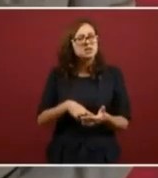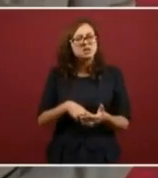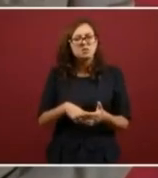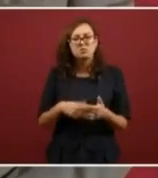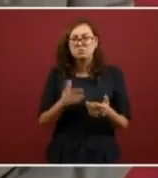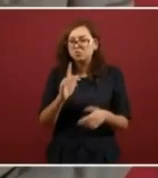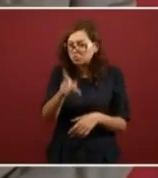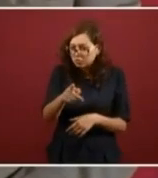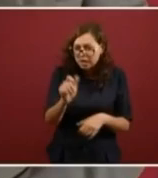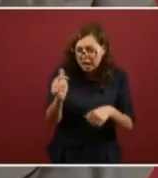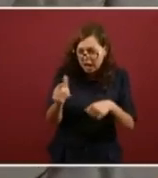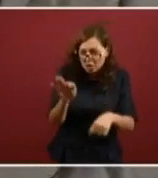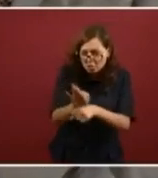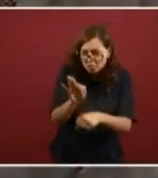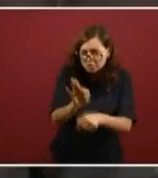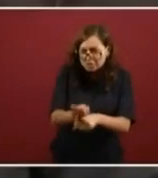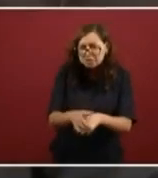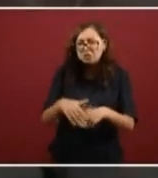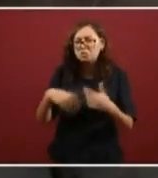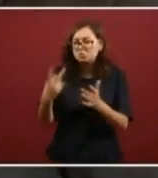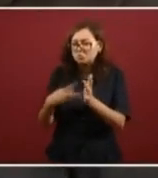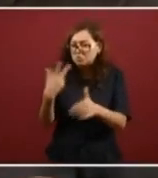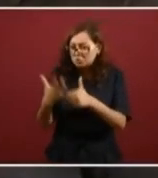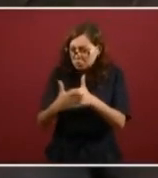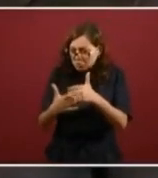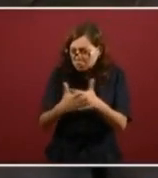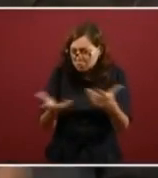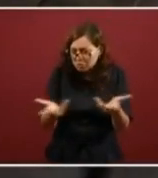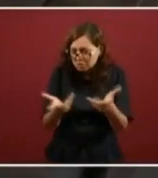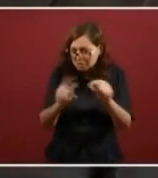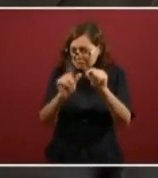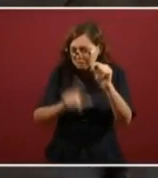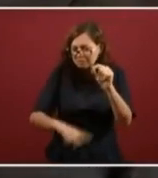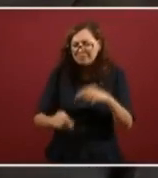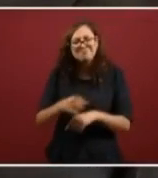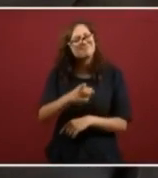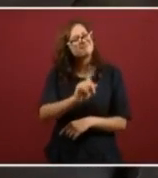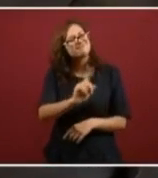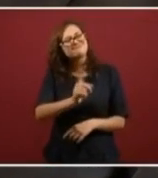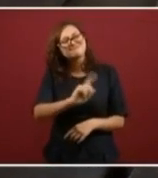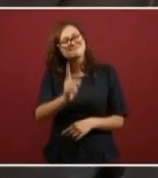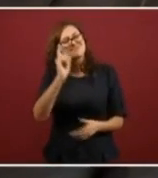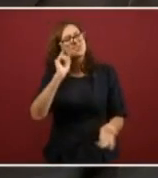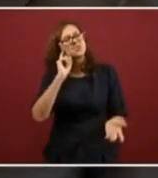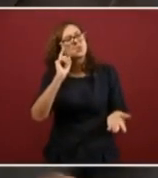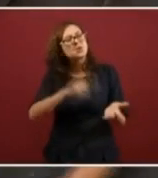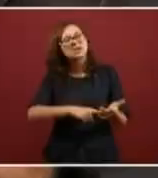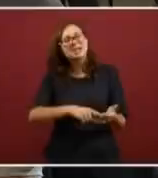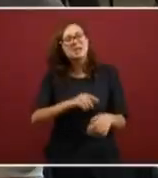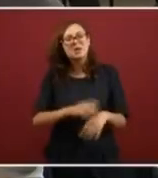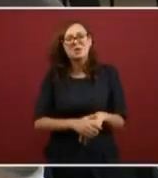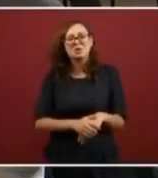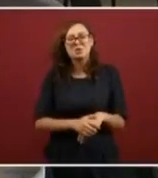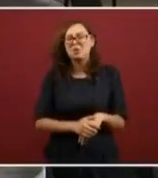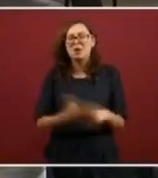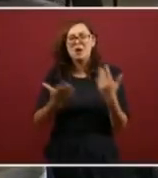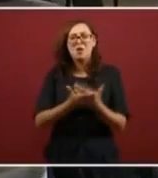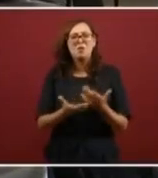¿Pero no pondría algún candado para que no suceda a nivel… Es que, ¿saben por qué no sucede? Sí. Porque es